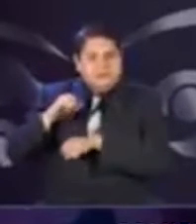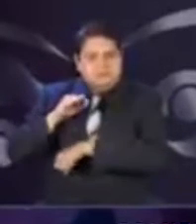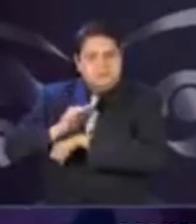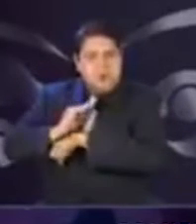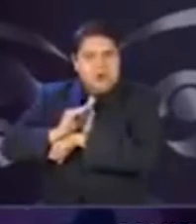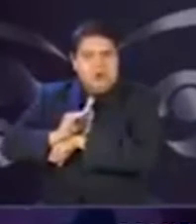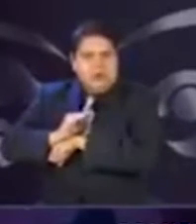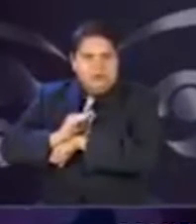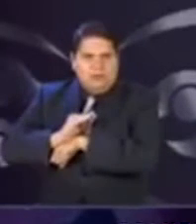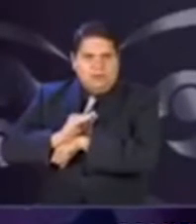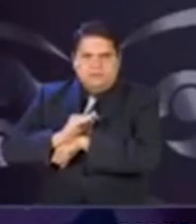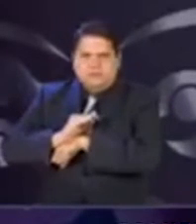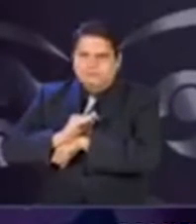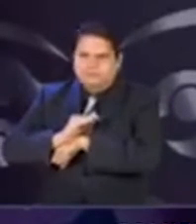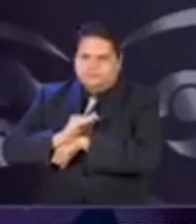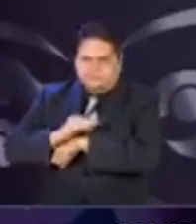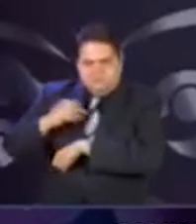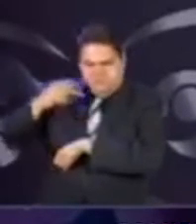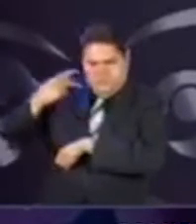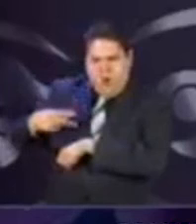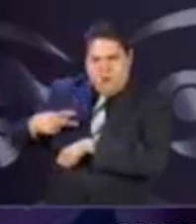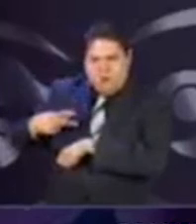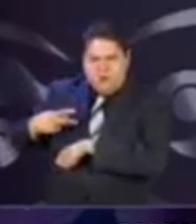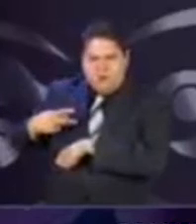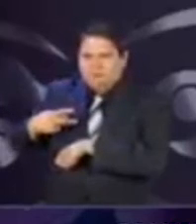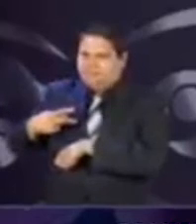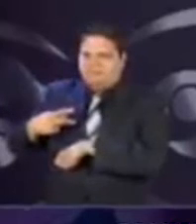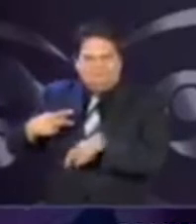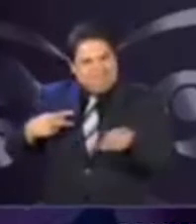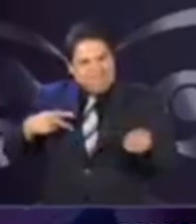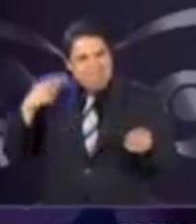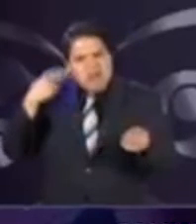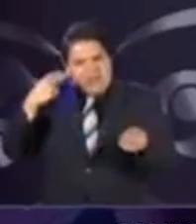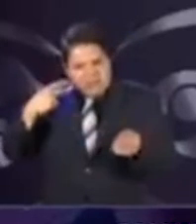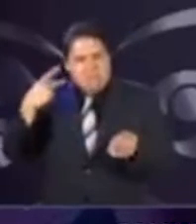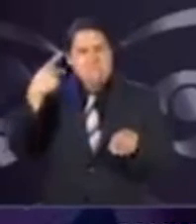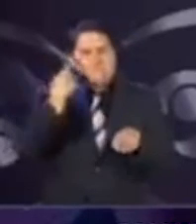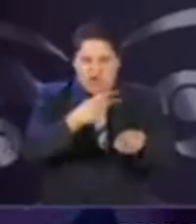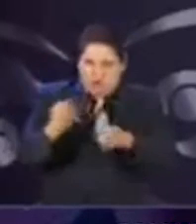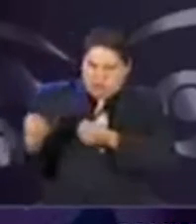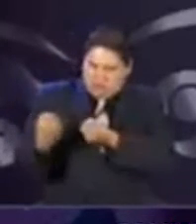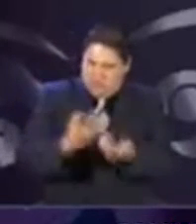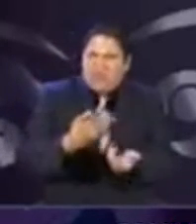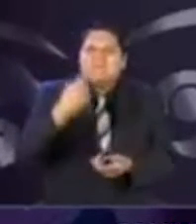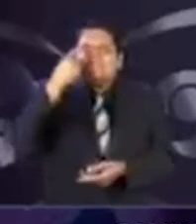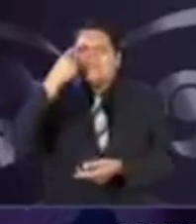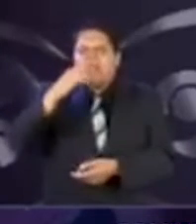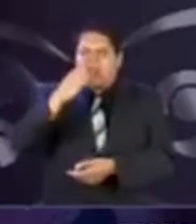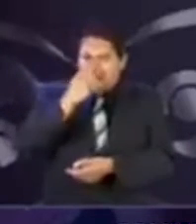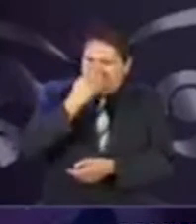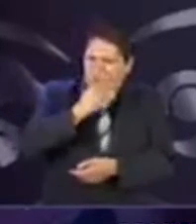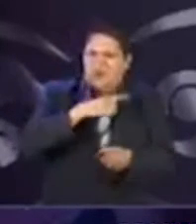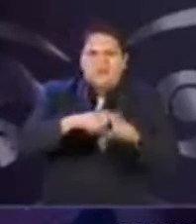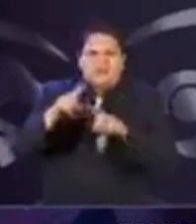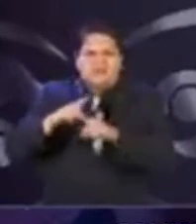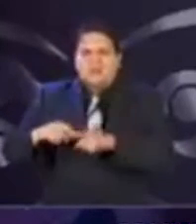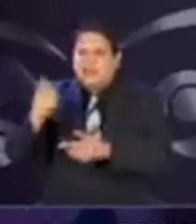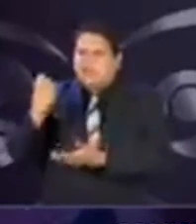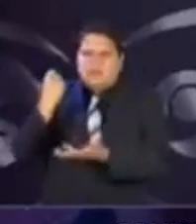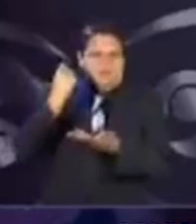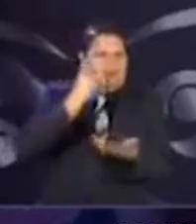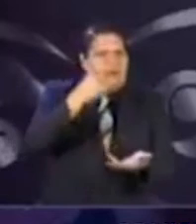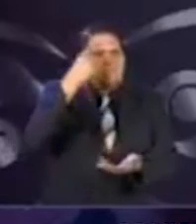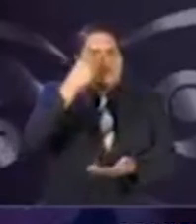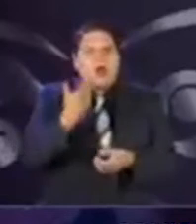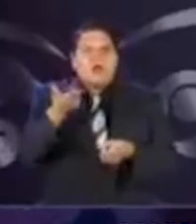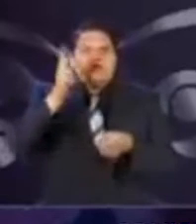dinero de los veracruzanos, recursos que no llegaron a las escuelas de nuestras niñas y nuestros niños, presupuesto que no se invirtió en